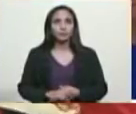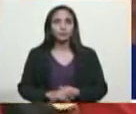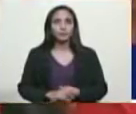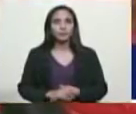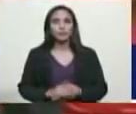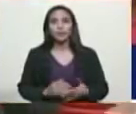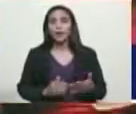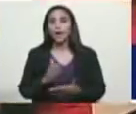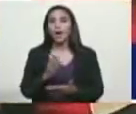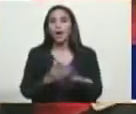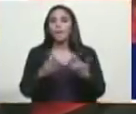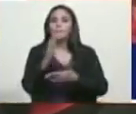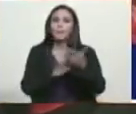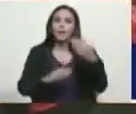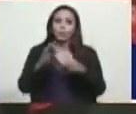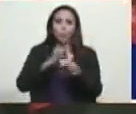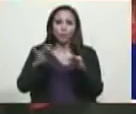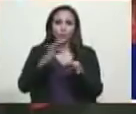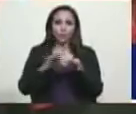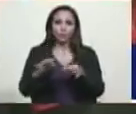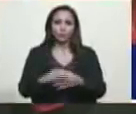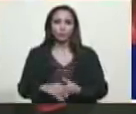Medio petro.